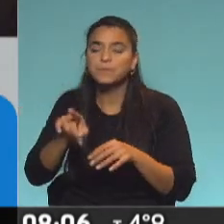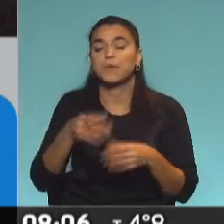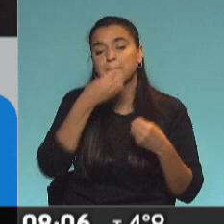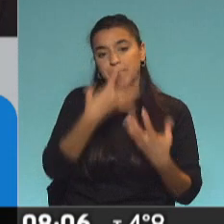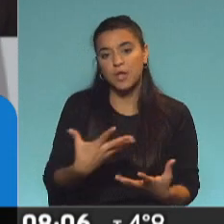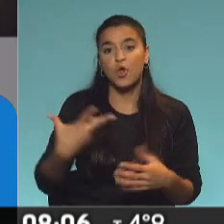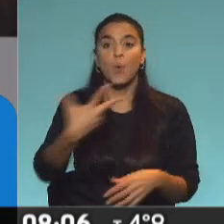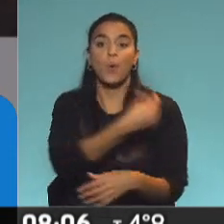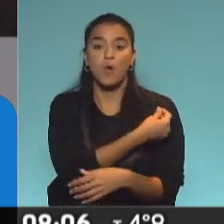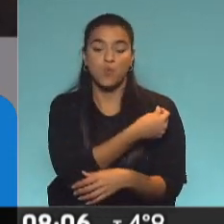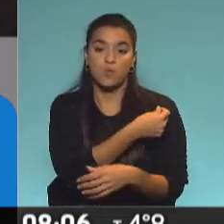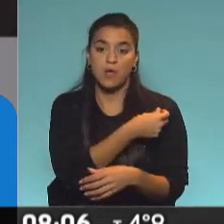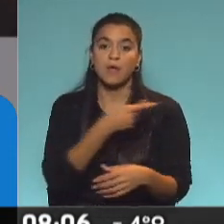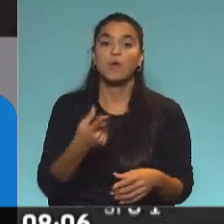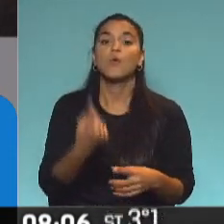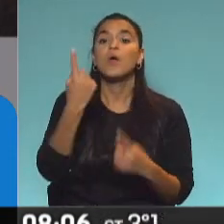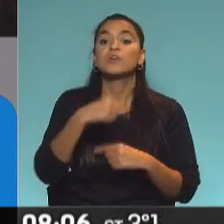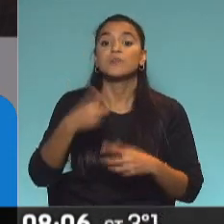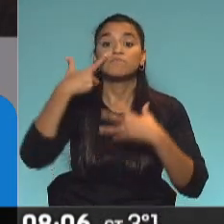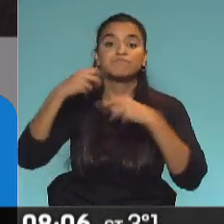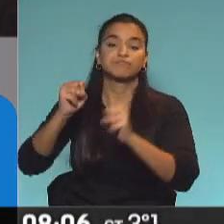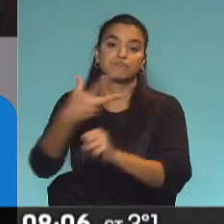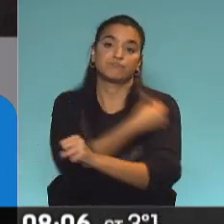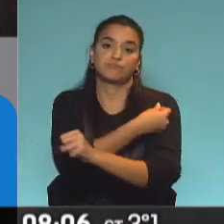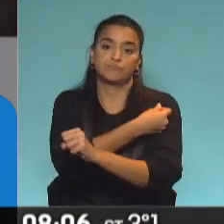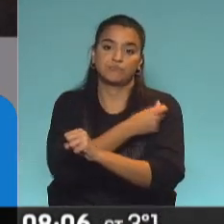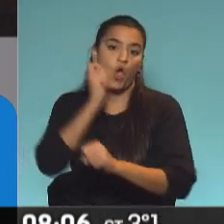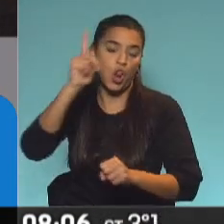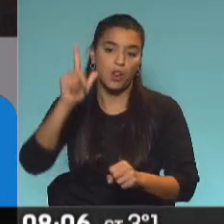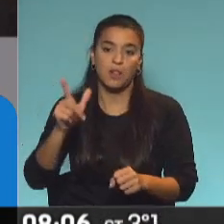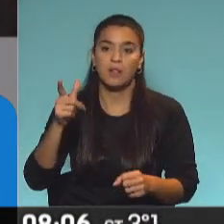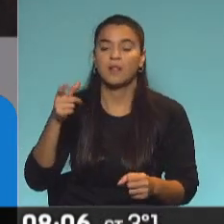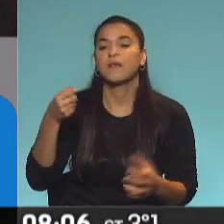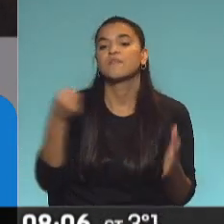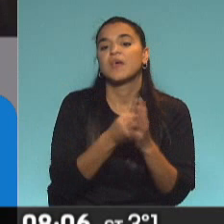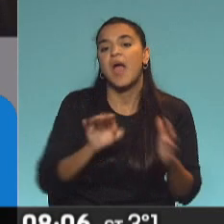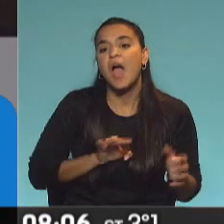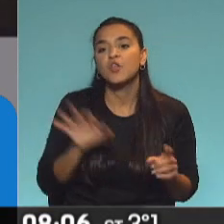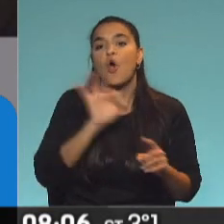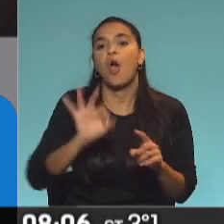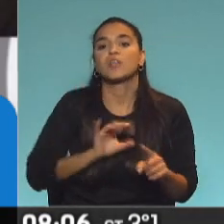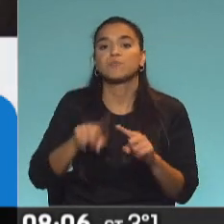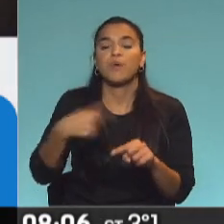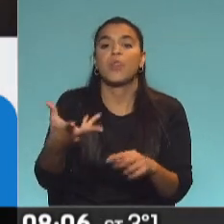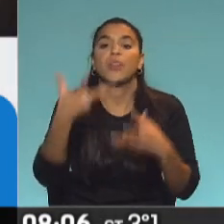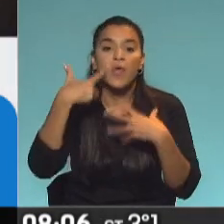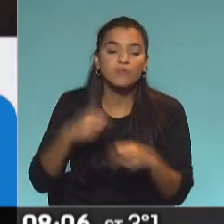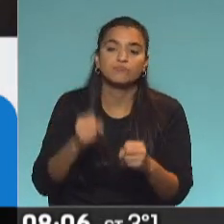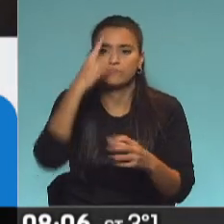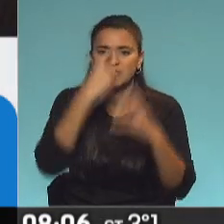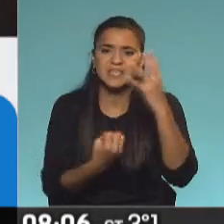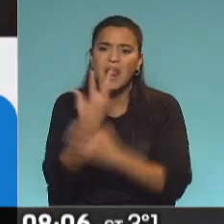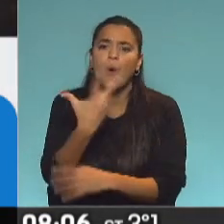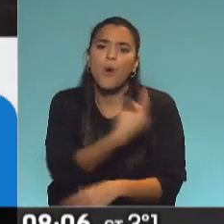prudente con la vacuna, porque una cosa es que se descubra la vacuna. Imagínense que antes de fin de año o al principio del año que viene se descubre, se crea la